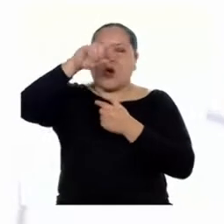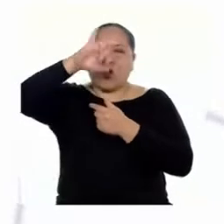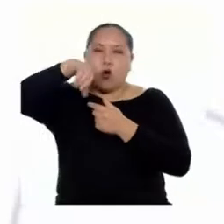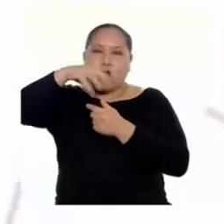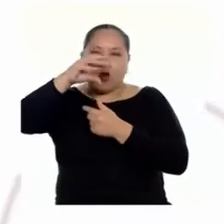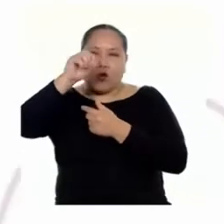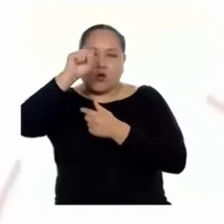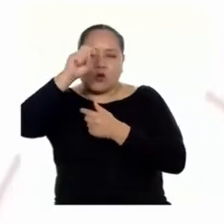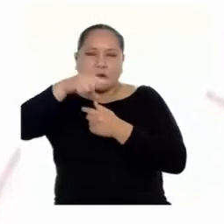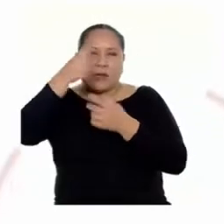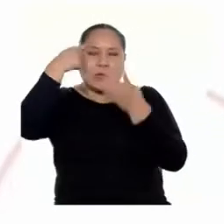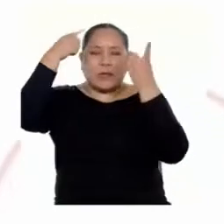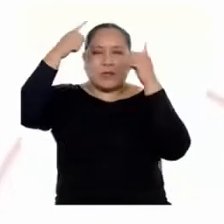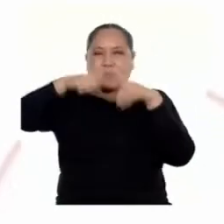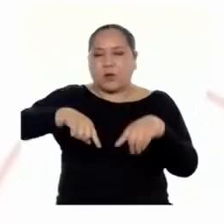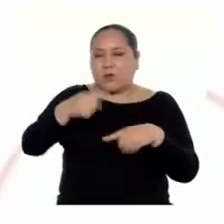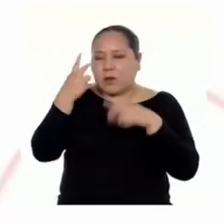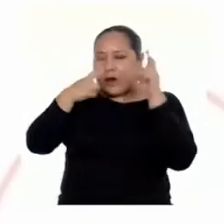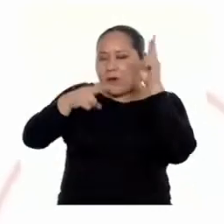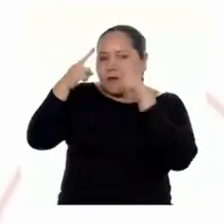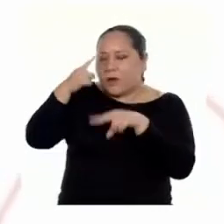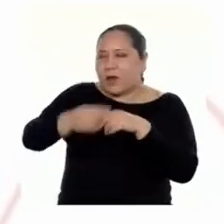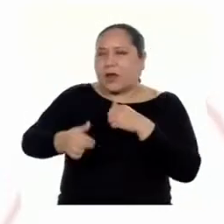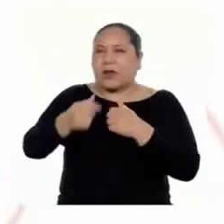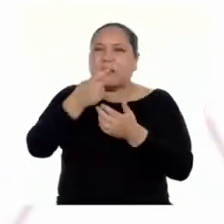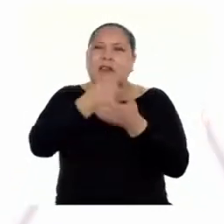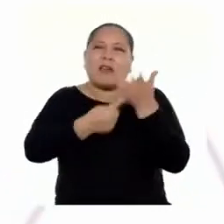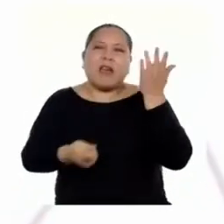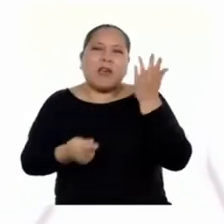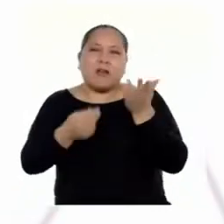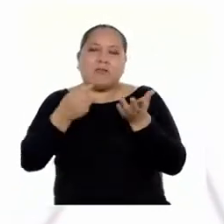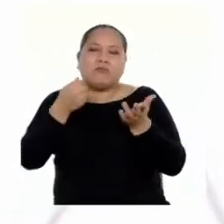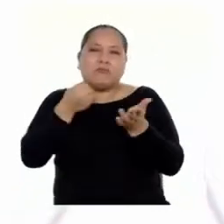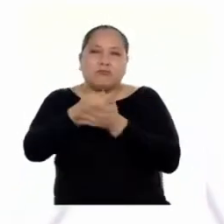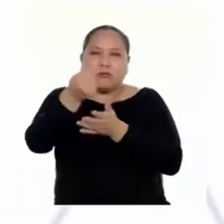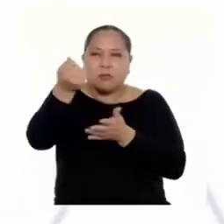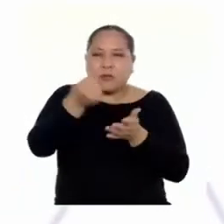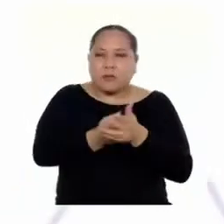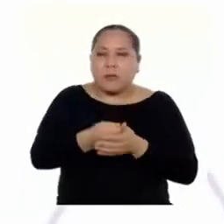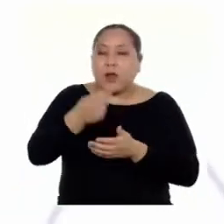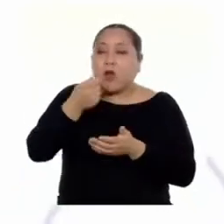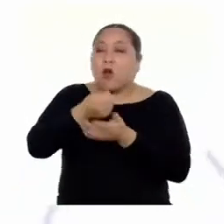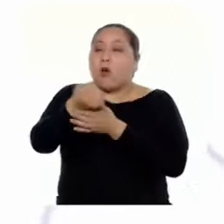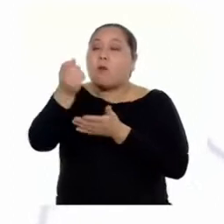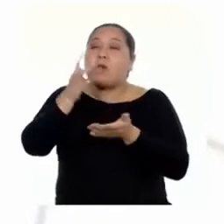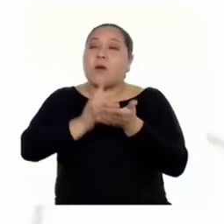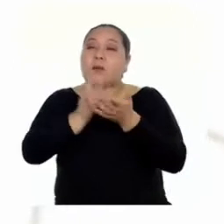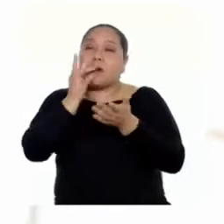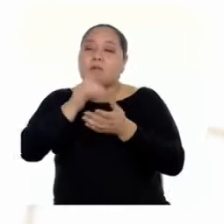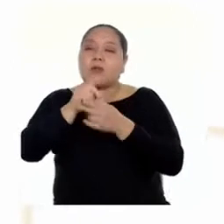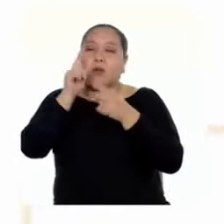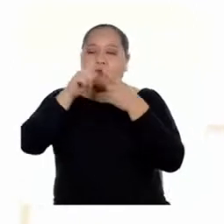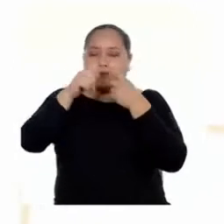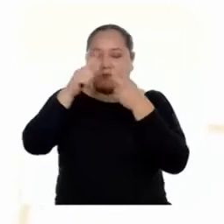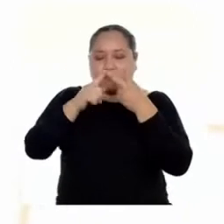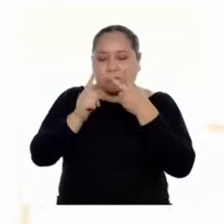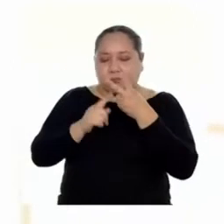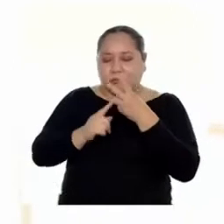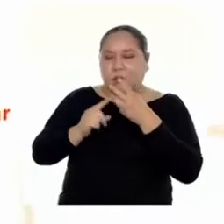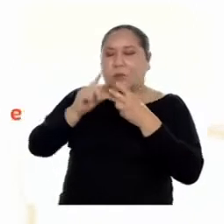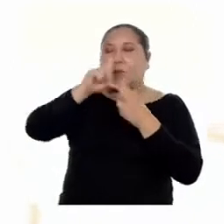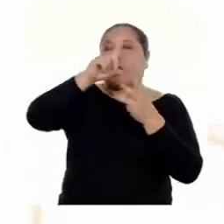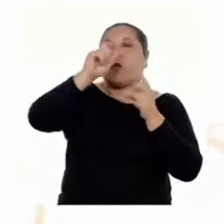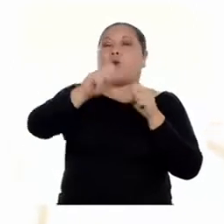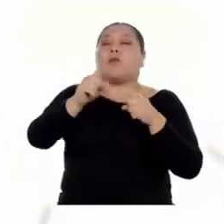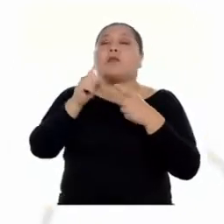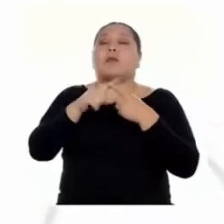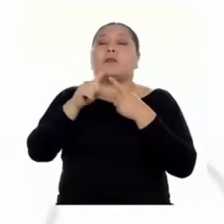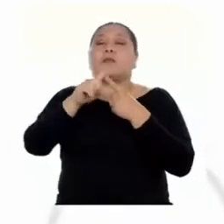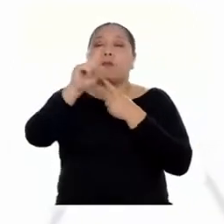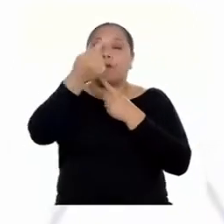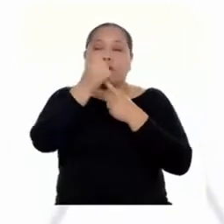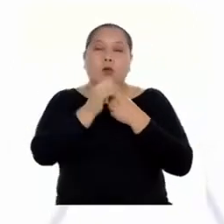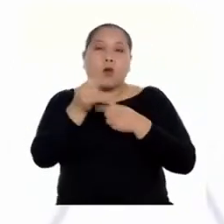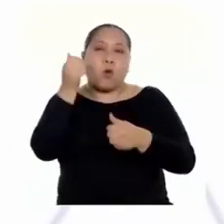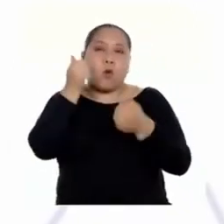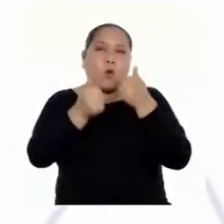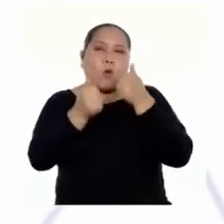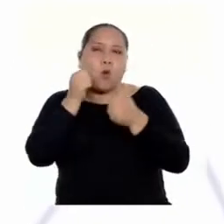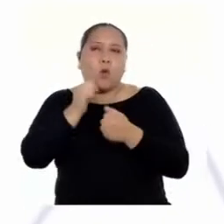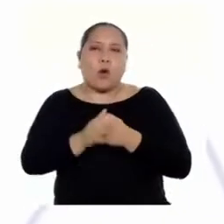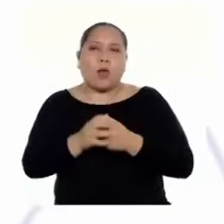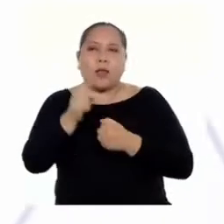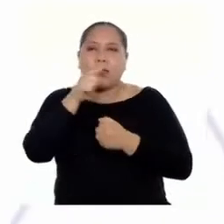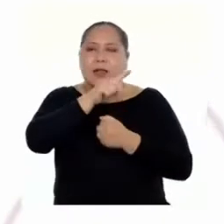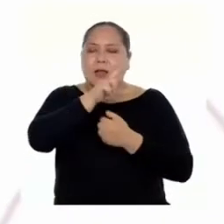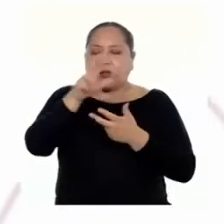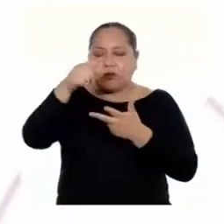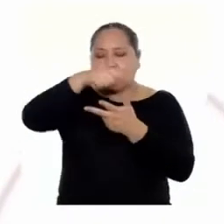decisión para poder cubrir los gastos requeridos para la compra de medicinas. Las preguntas ahí serían: 1. ¿En cuál de